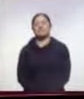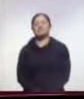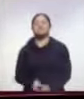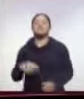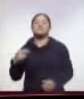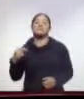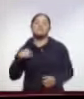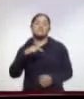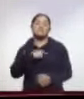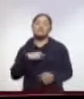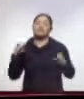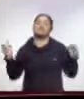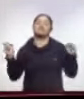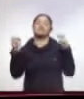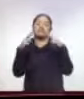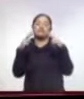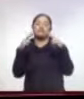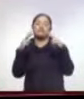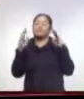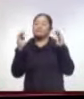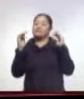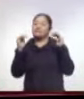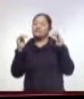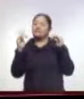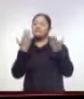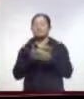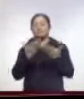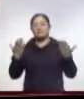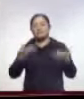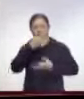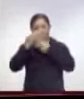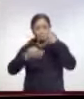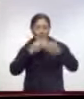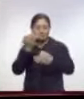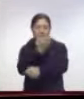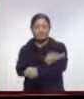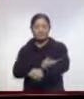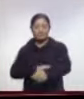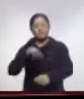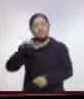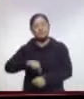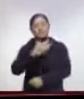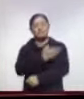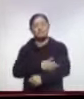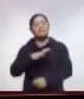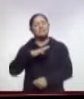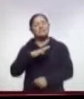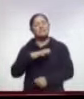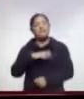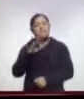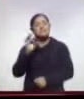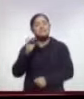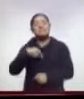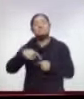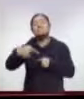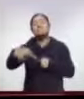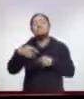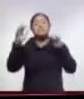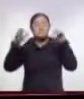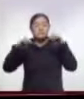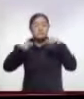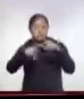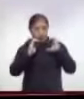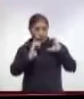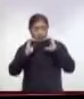nosotros ya nos despedimos de esta segunda emisión de Ahora Noticias para esta tarde en Tlaxcala. Tenemos probabilidades de lluvia, tómenlo en